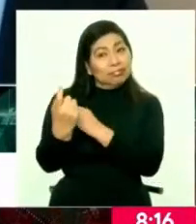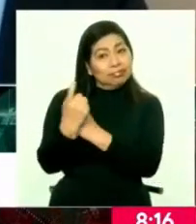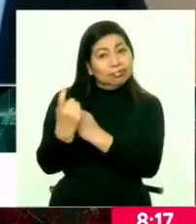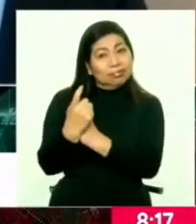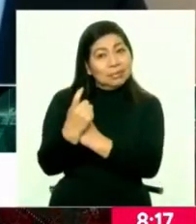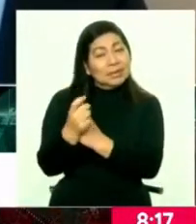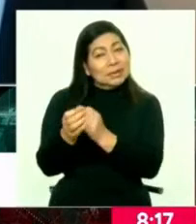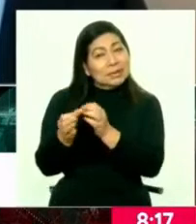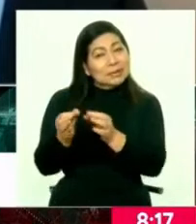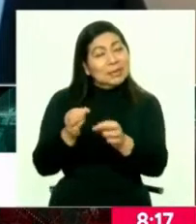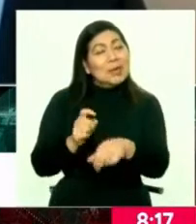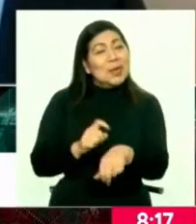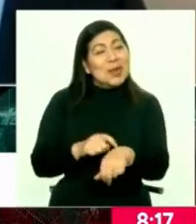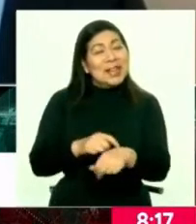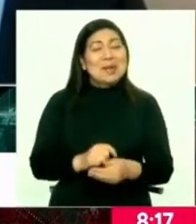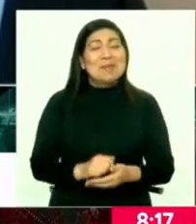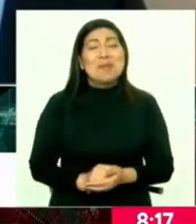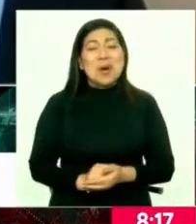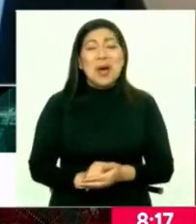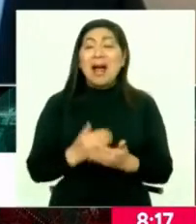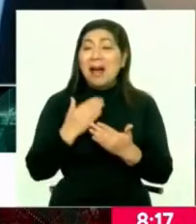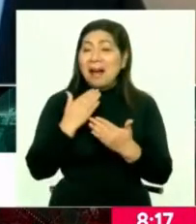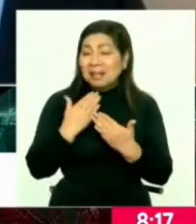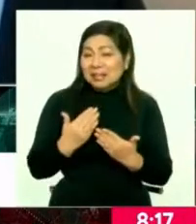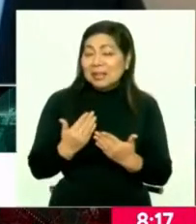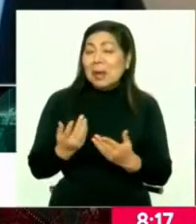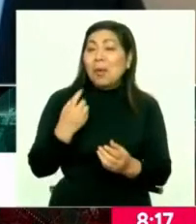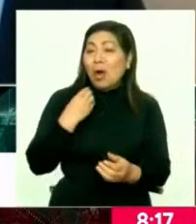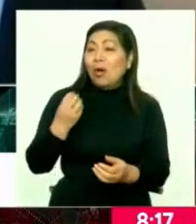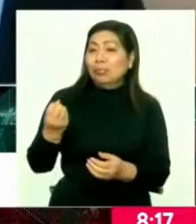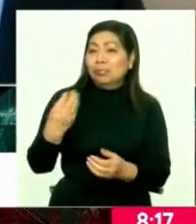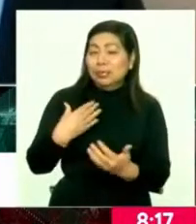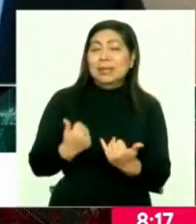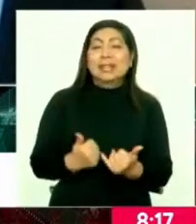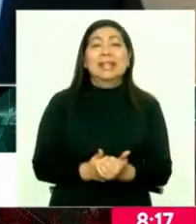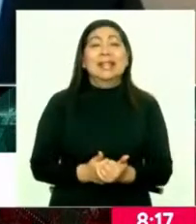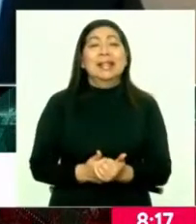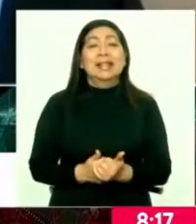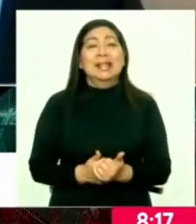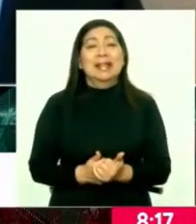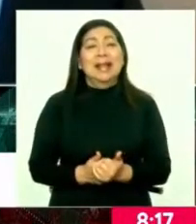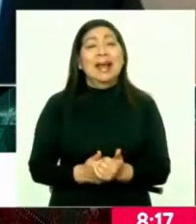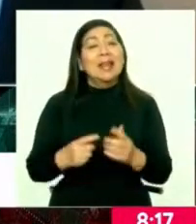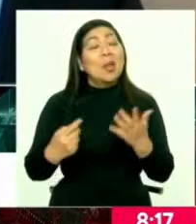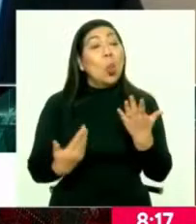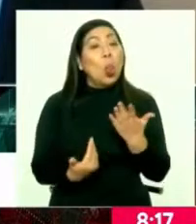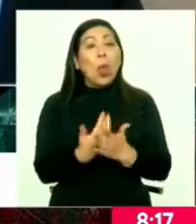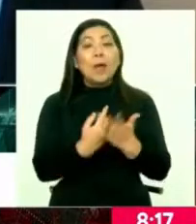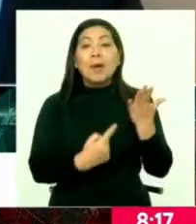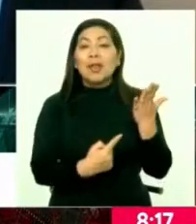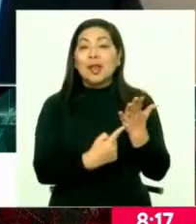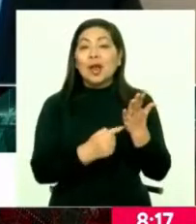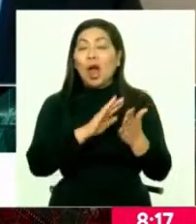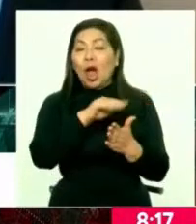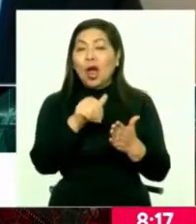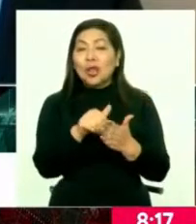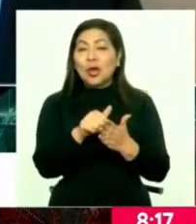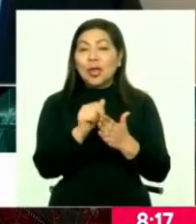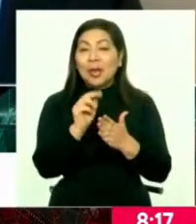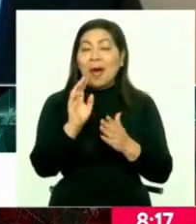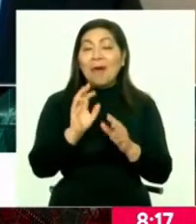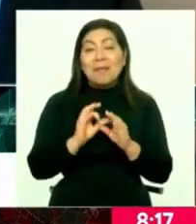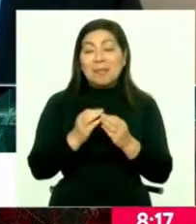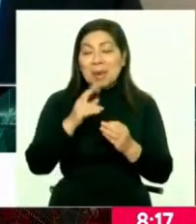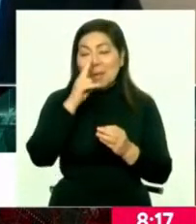por dedicarnos un poquito de su tiempo, por atender y por comunicarse a través de la tecnología a todo el territorio nacional.